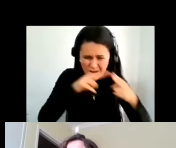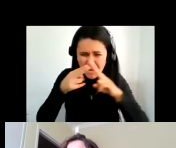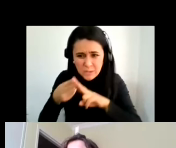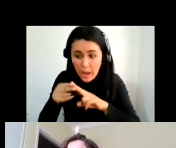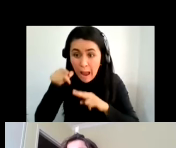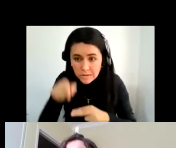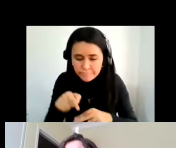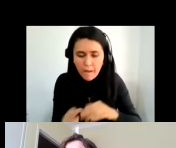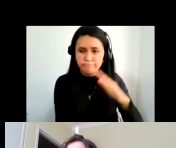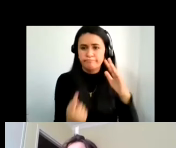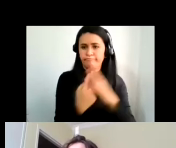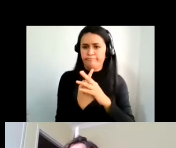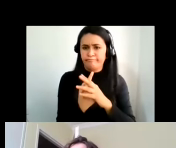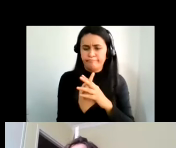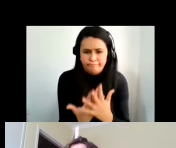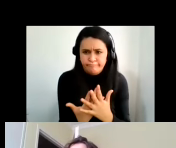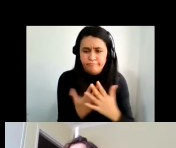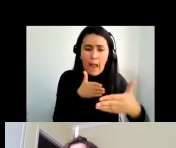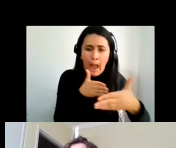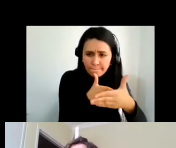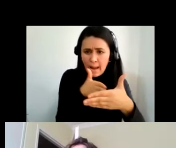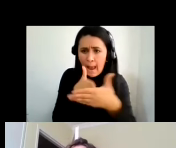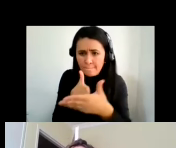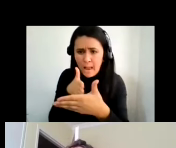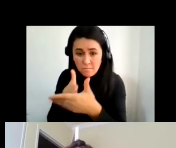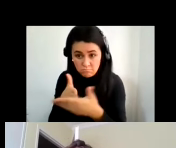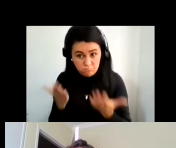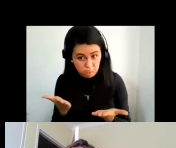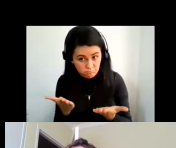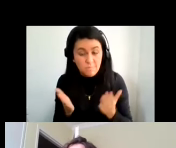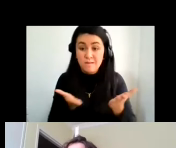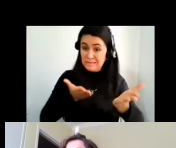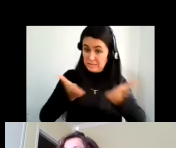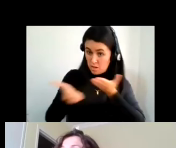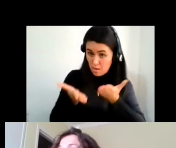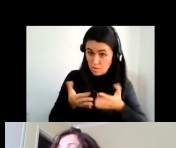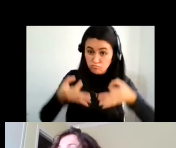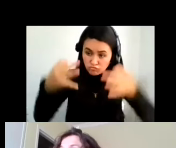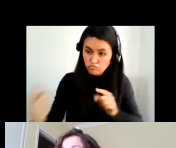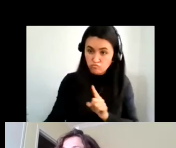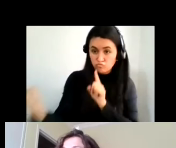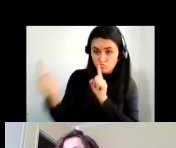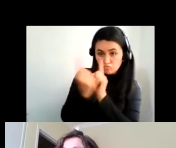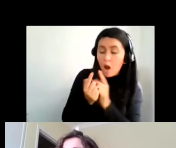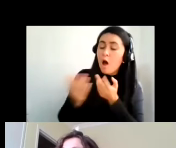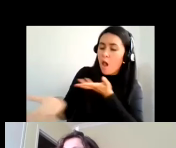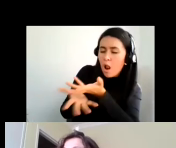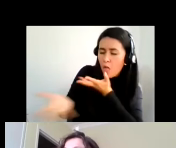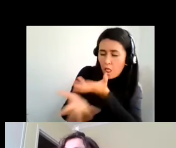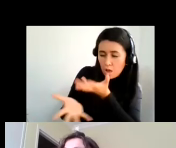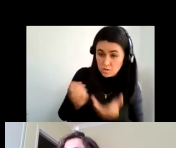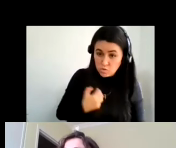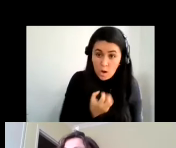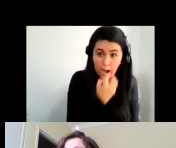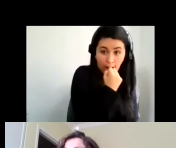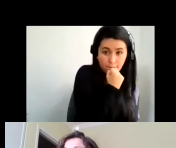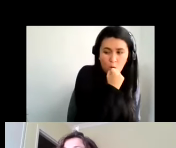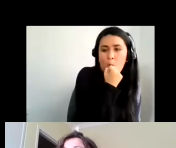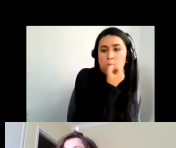acceso. Otro problema es si los servicios se brindan en forma confidencial. La percepción de la calidad del servicio también